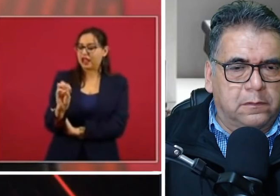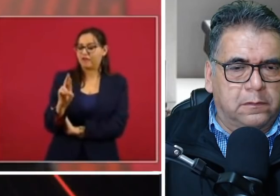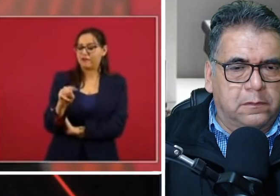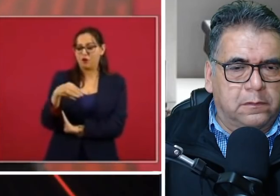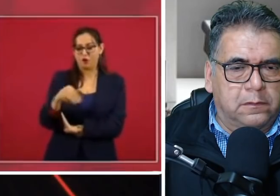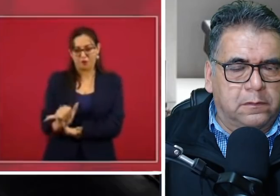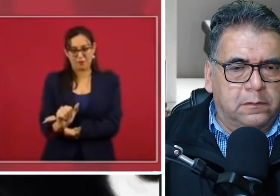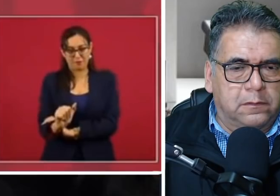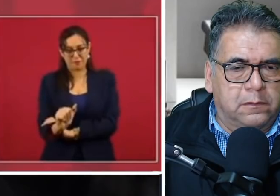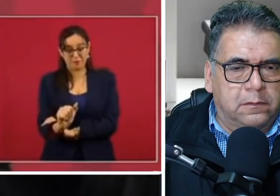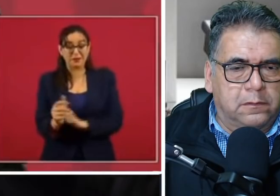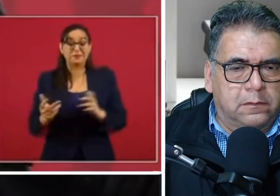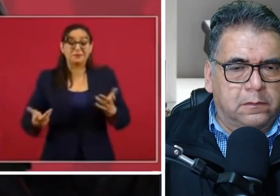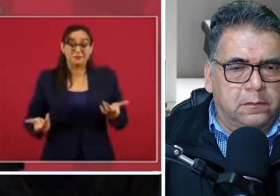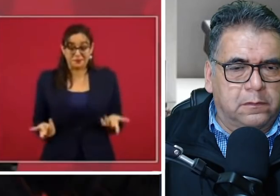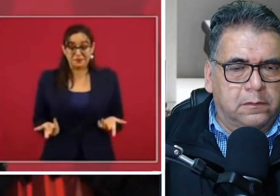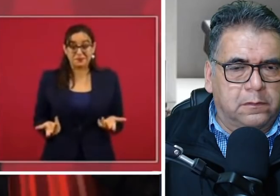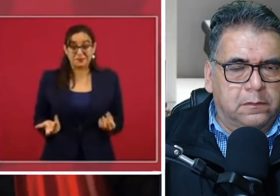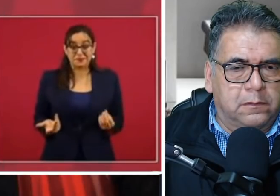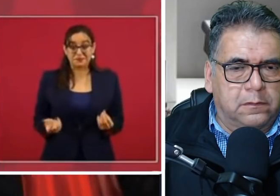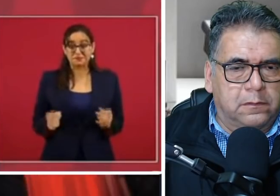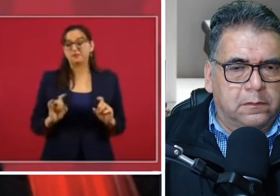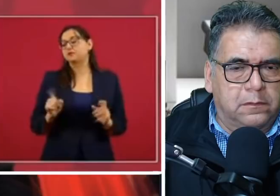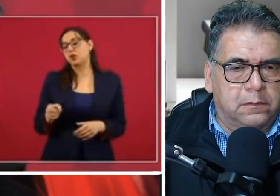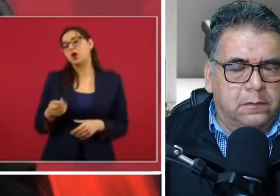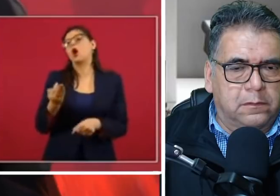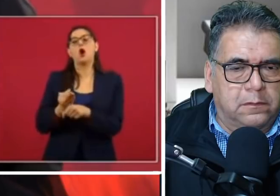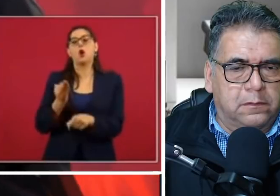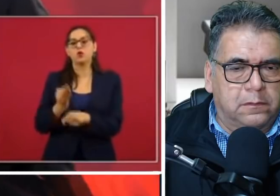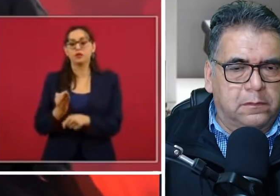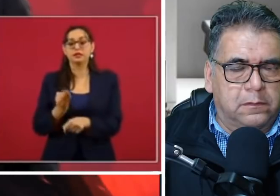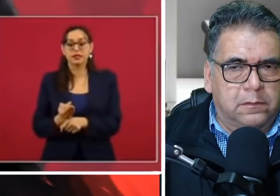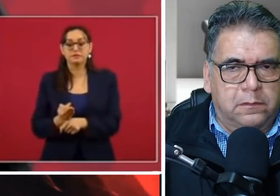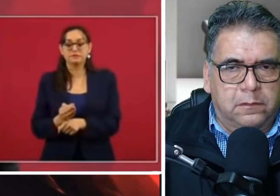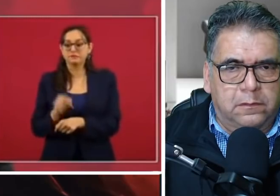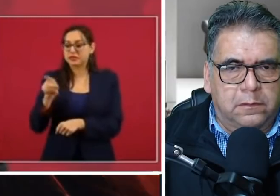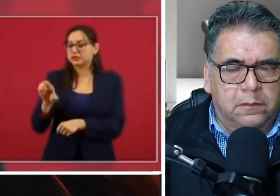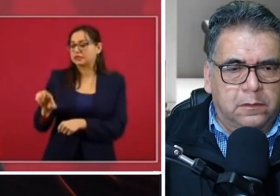Entonces, hay un problema como este apagón